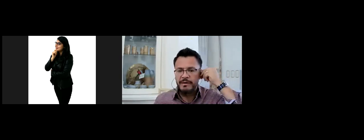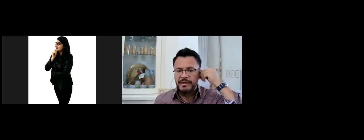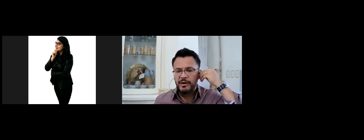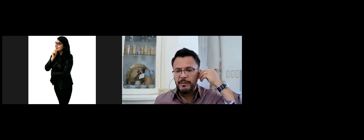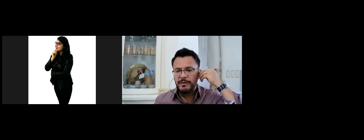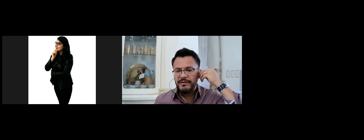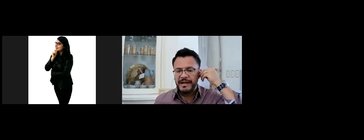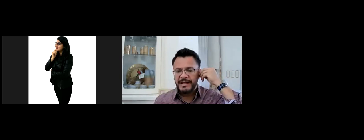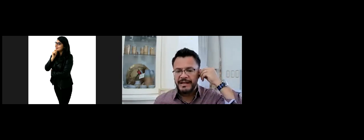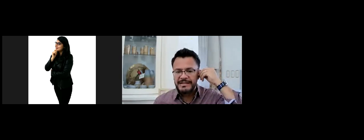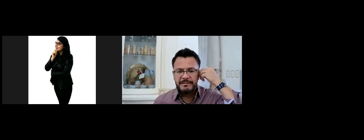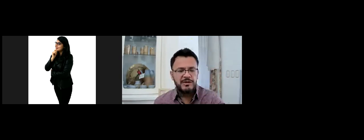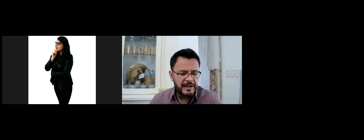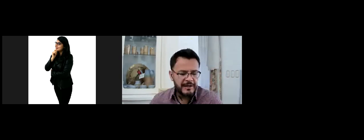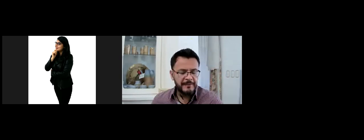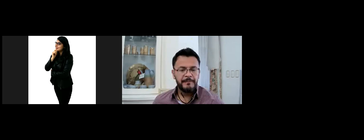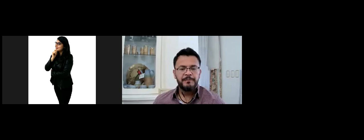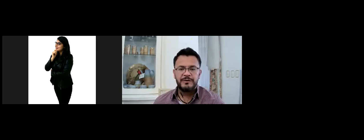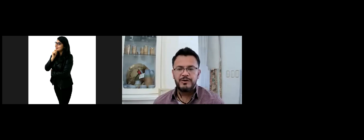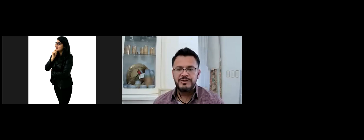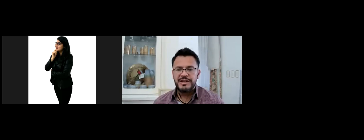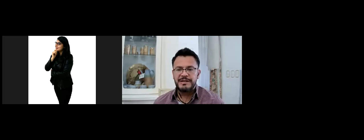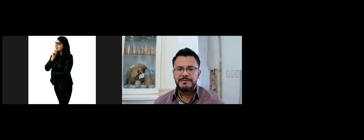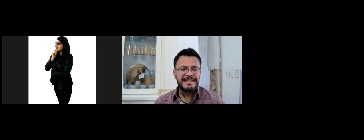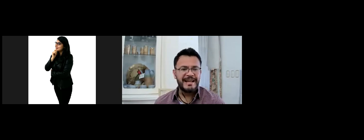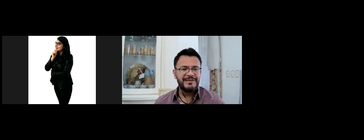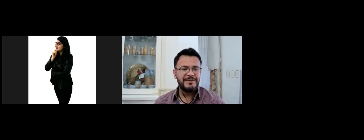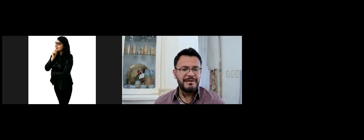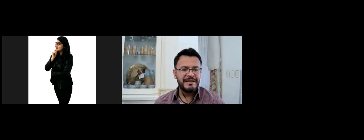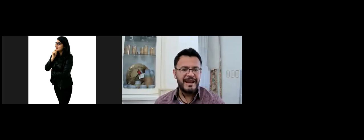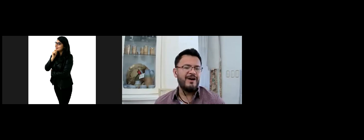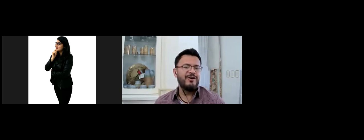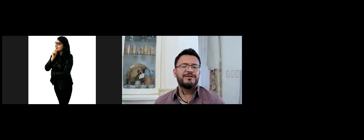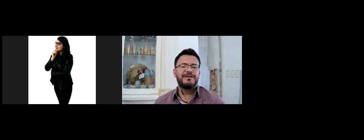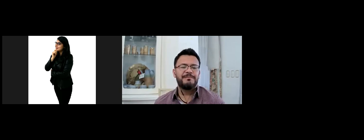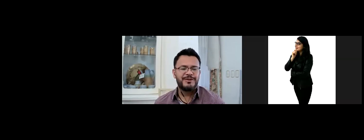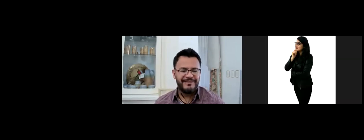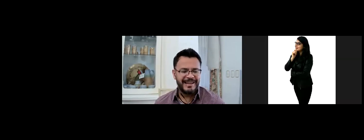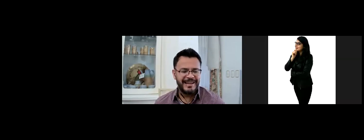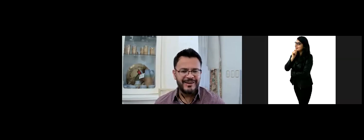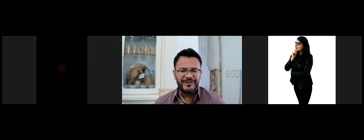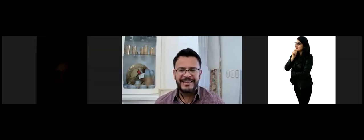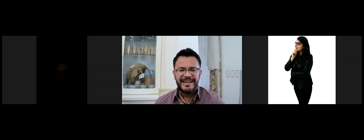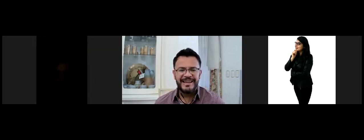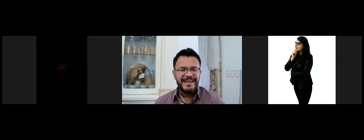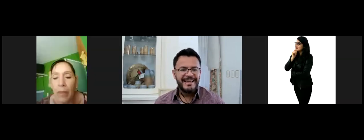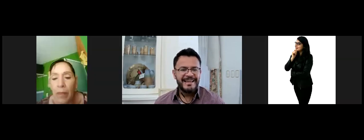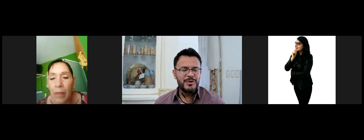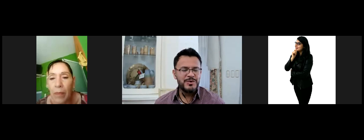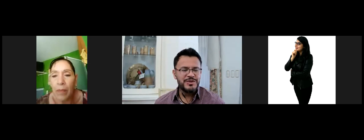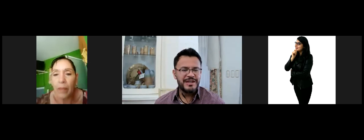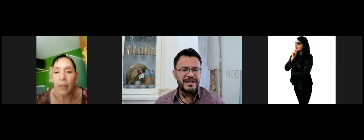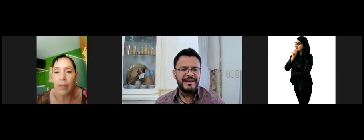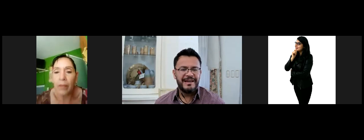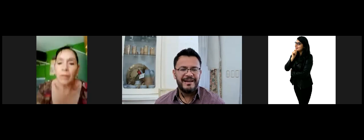quiero verificar que sí me están escuchando bien. Dales buenos días, estamos iniciando. Inviten a otra persona que venga y se conecte, que